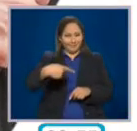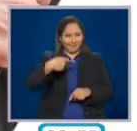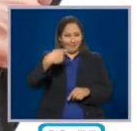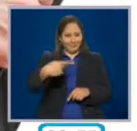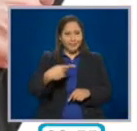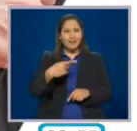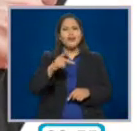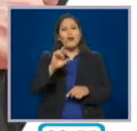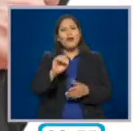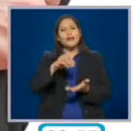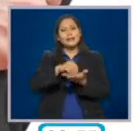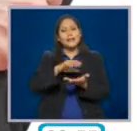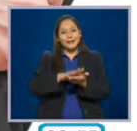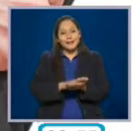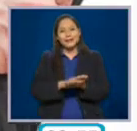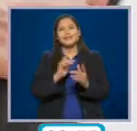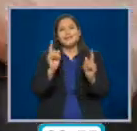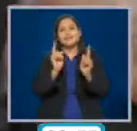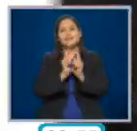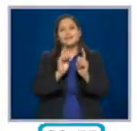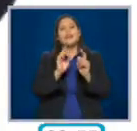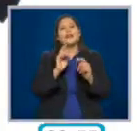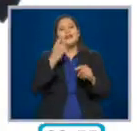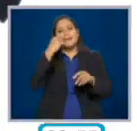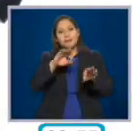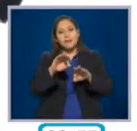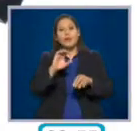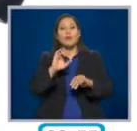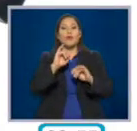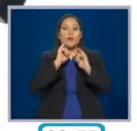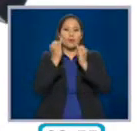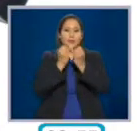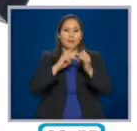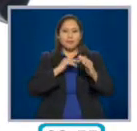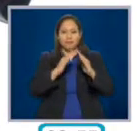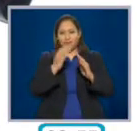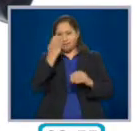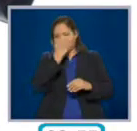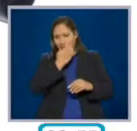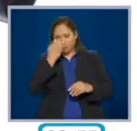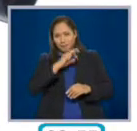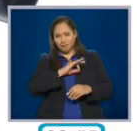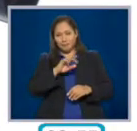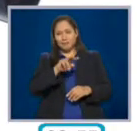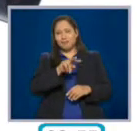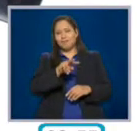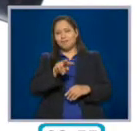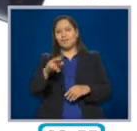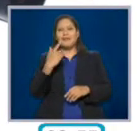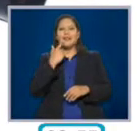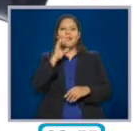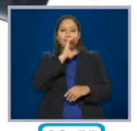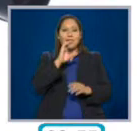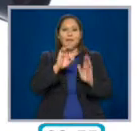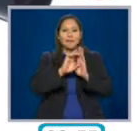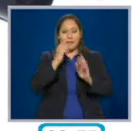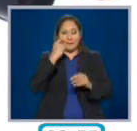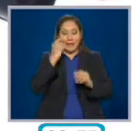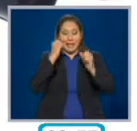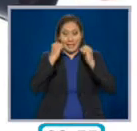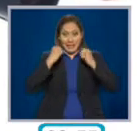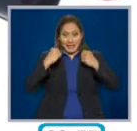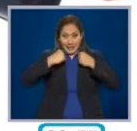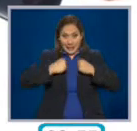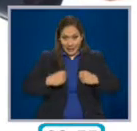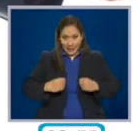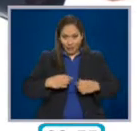en una cita Sí. o tienes alguna reunión en tu casa y puedes verlo, ¿no? Por ejemplo, vamos a platicar un poquito acerca de los sacos. Sí. El saco es